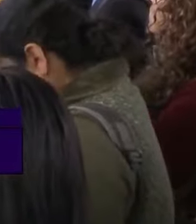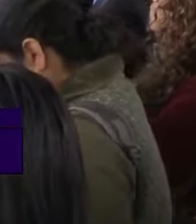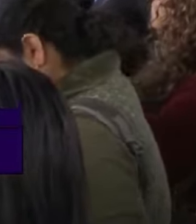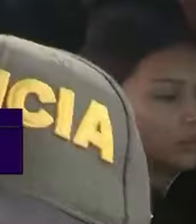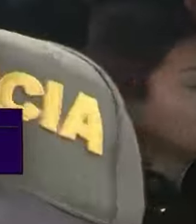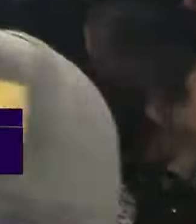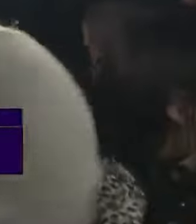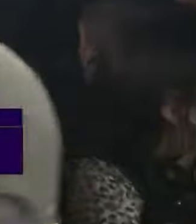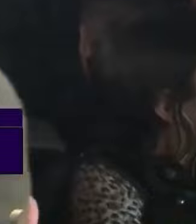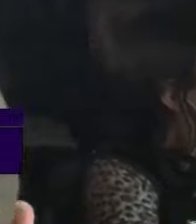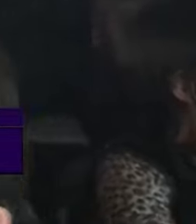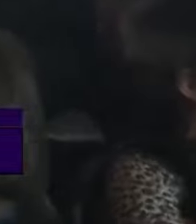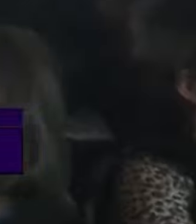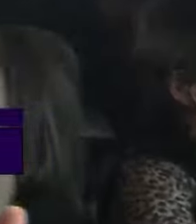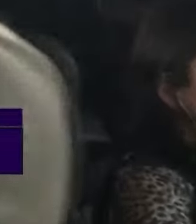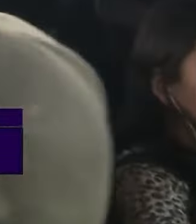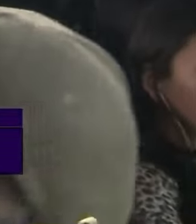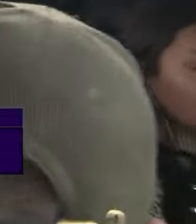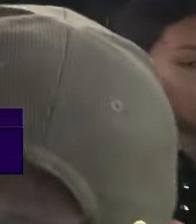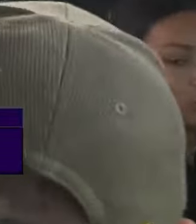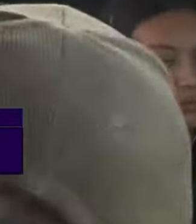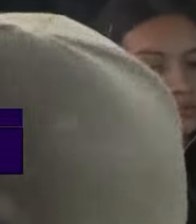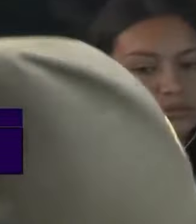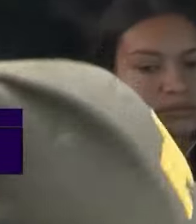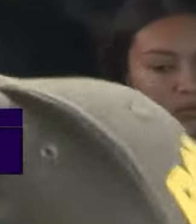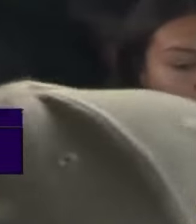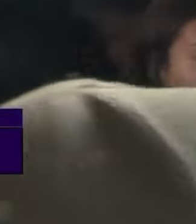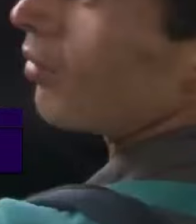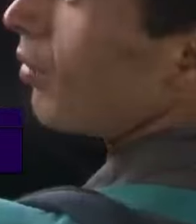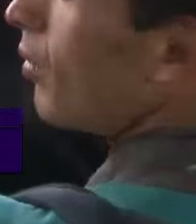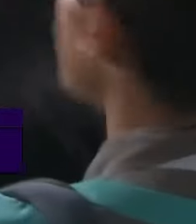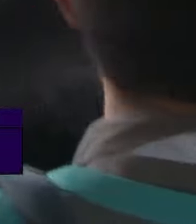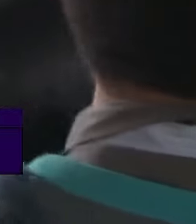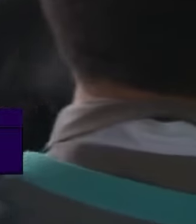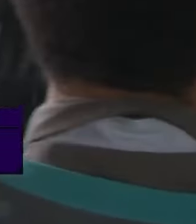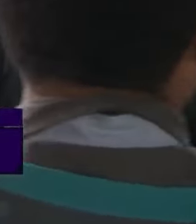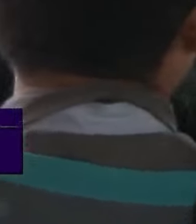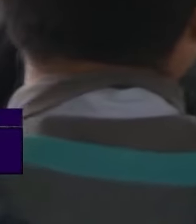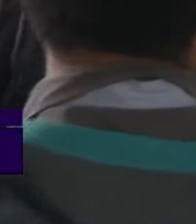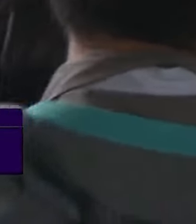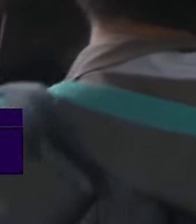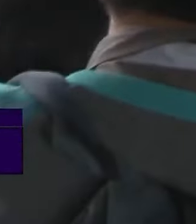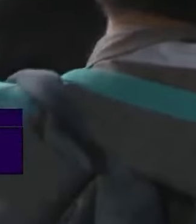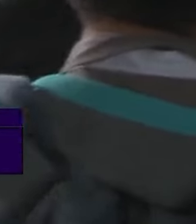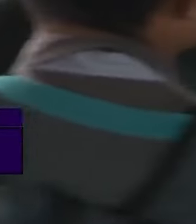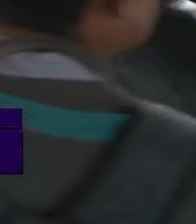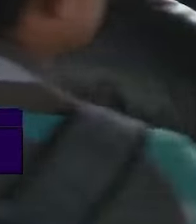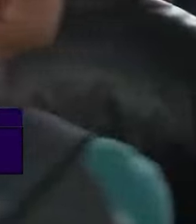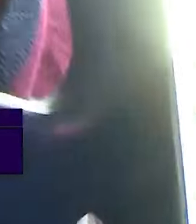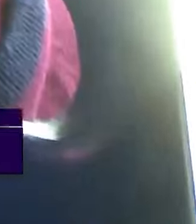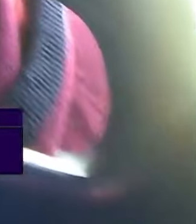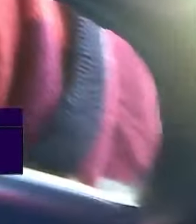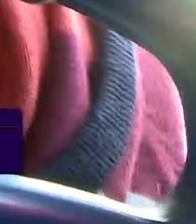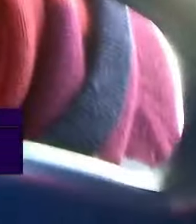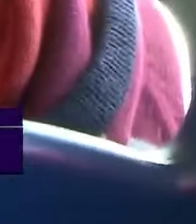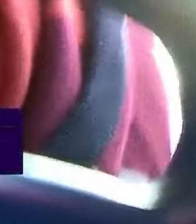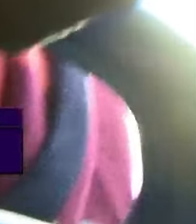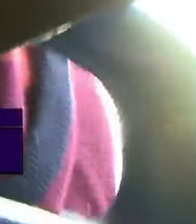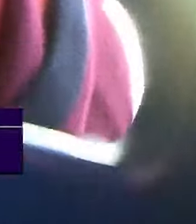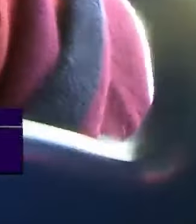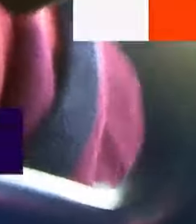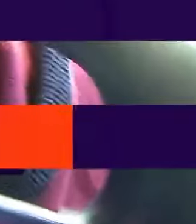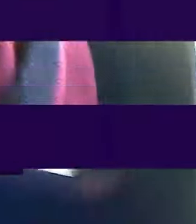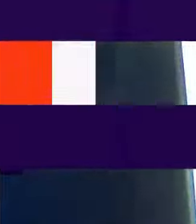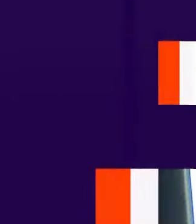mujeres encuestadas en un estudio de la Veeduría Distrital han sido víctimas de algún tipo de acoso en el transporte público en